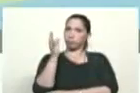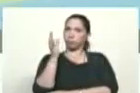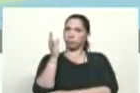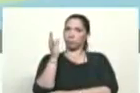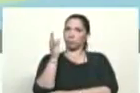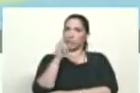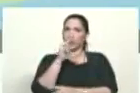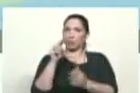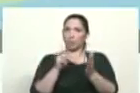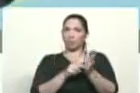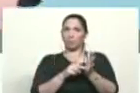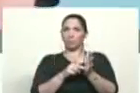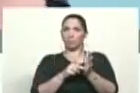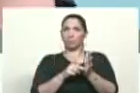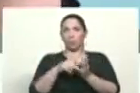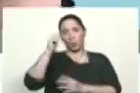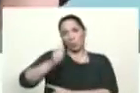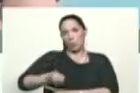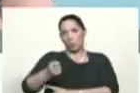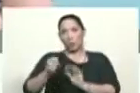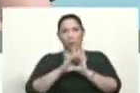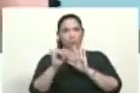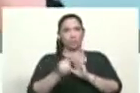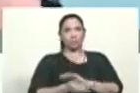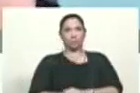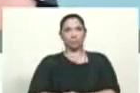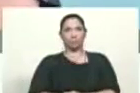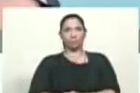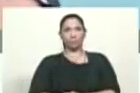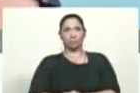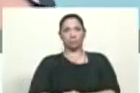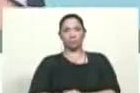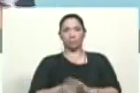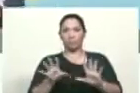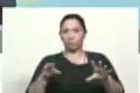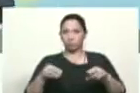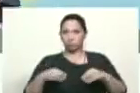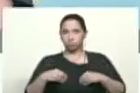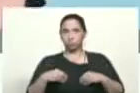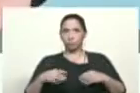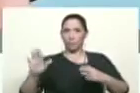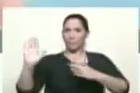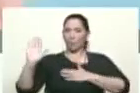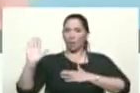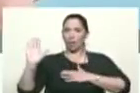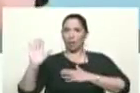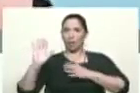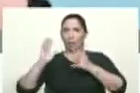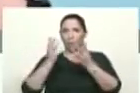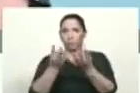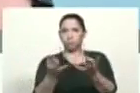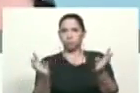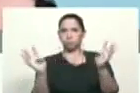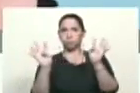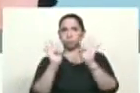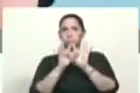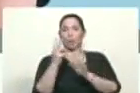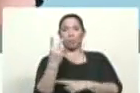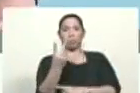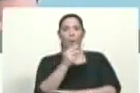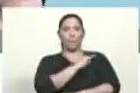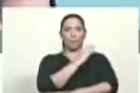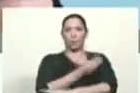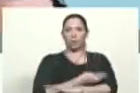Asamblea Nacional, donde hoy sesiona la constituyente, tomando posesión y rodeado de dos poderes, que era